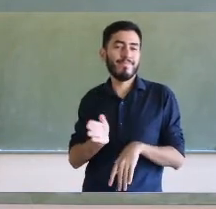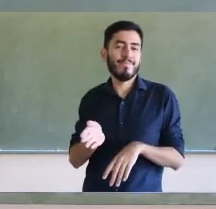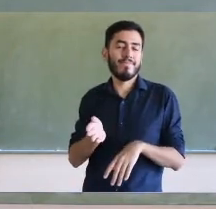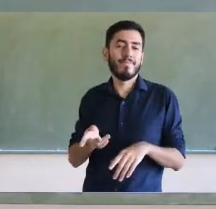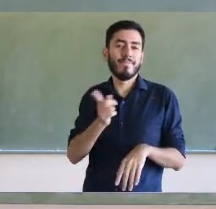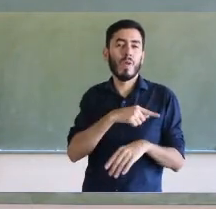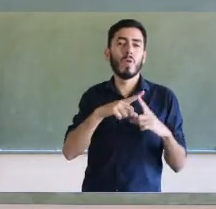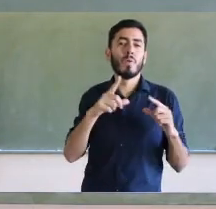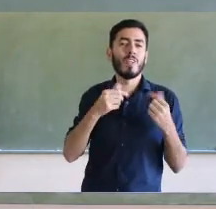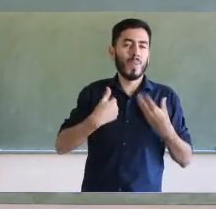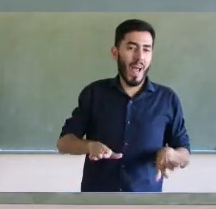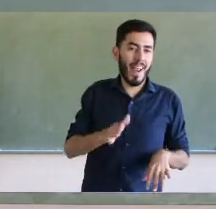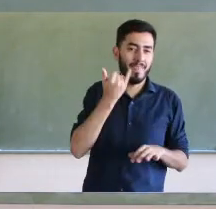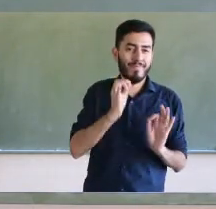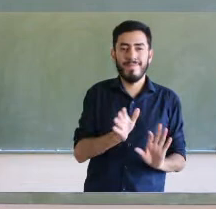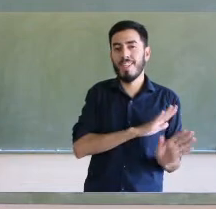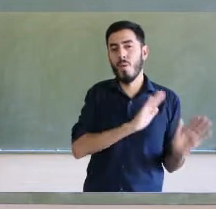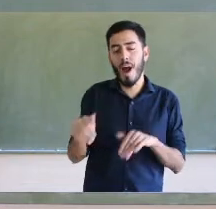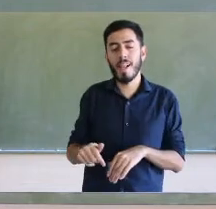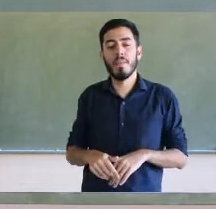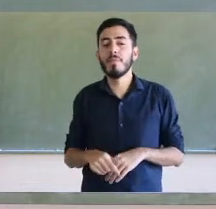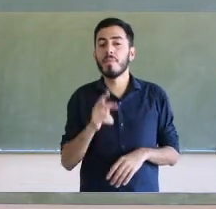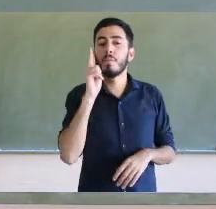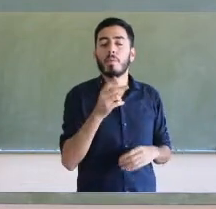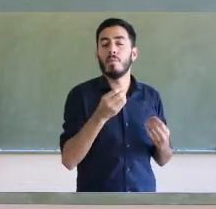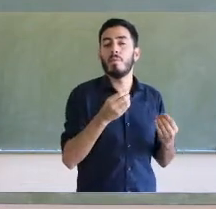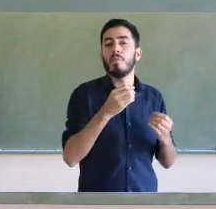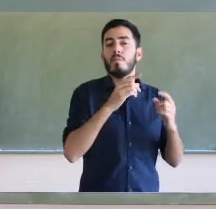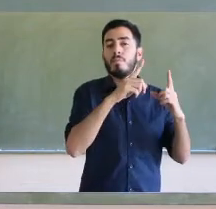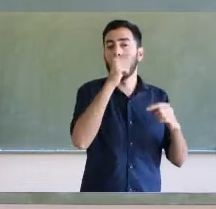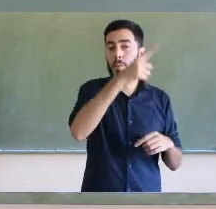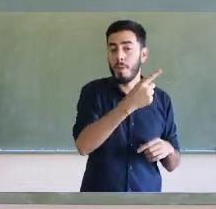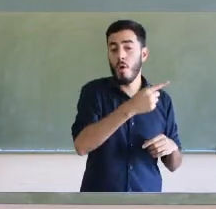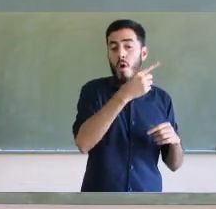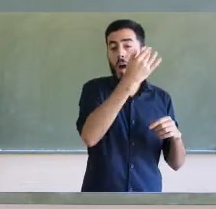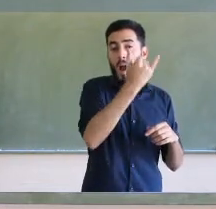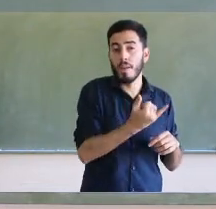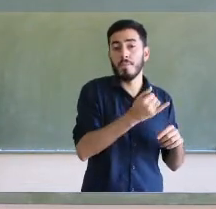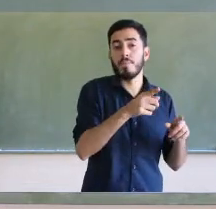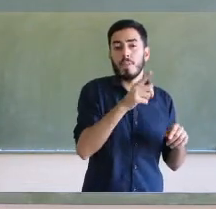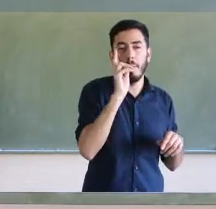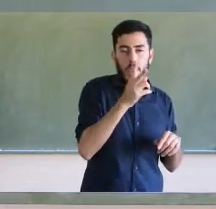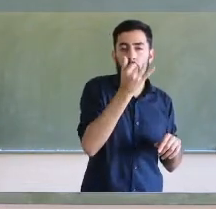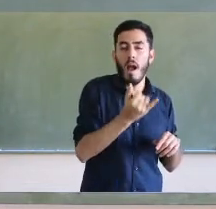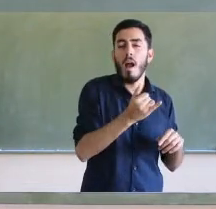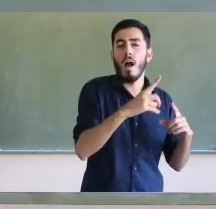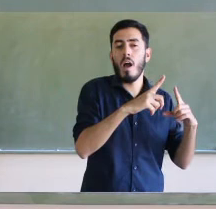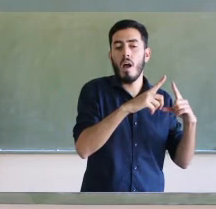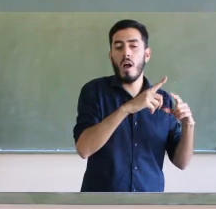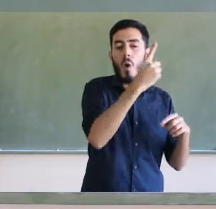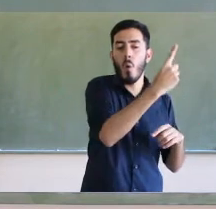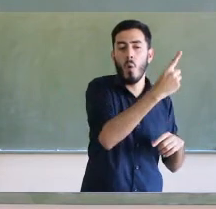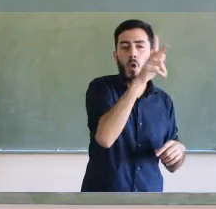naturales. Fíjense, vamos a comenzar con la potenciación. Por un lado tenemos, fíjense, tengo un